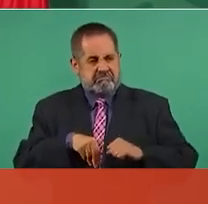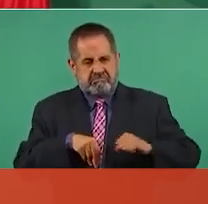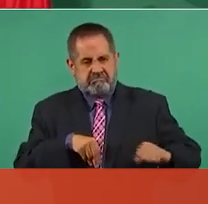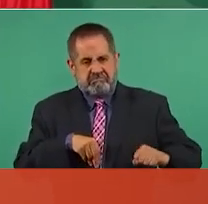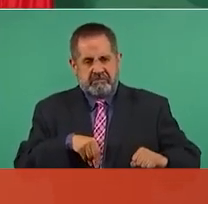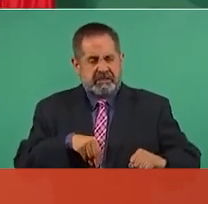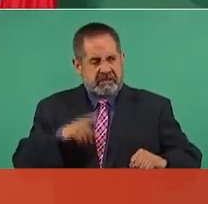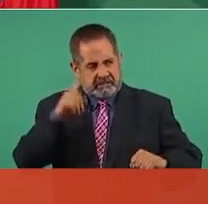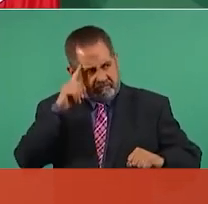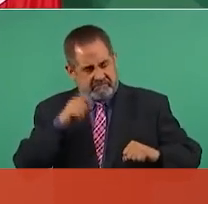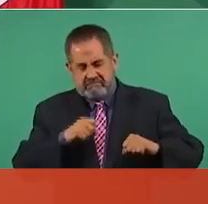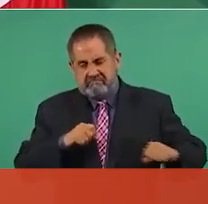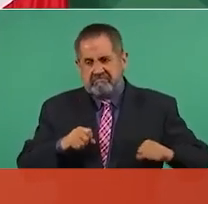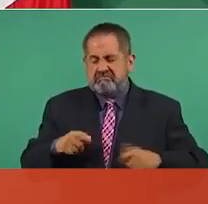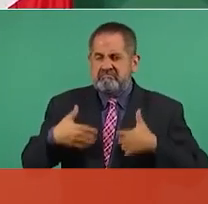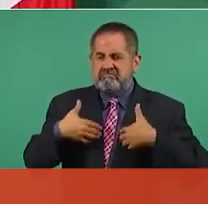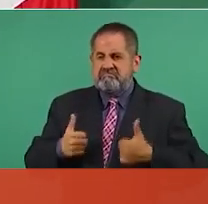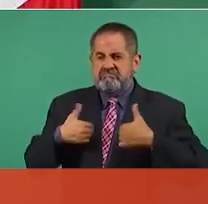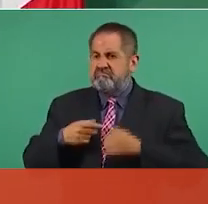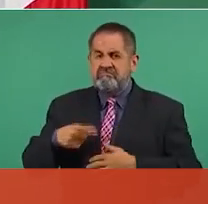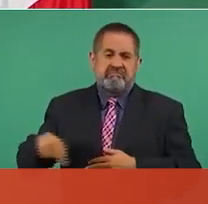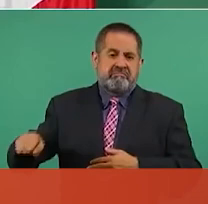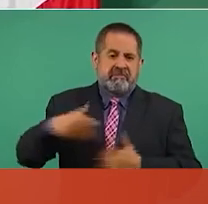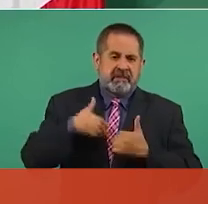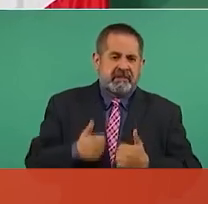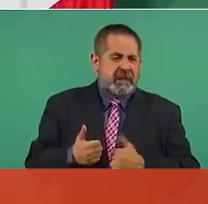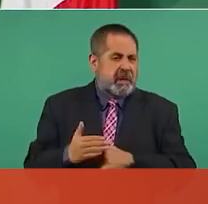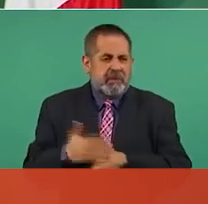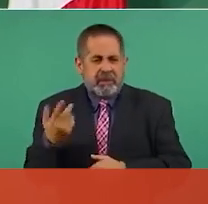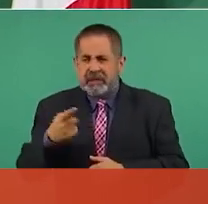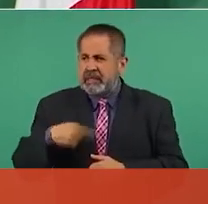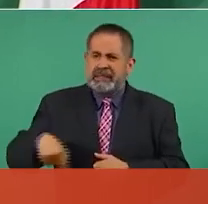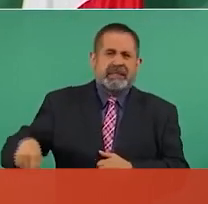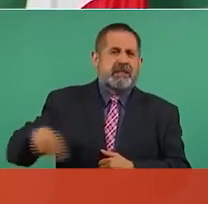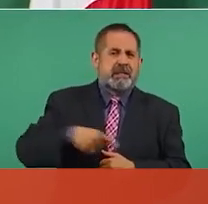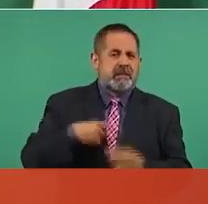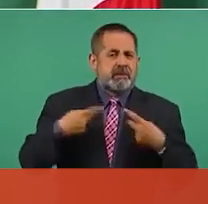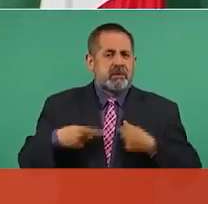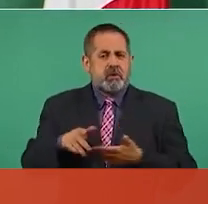bien el mensaje. ¿Y por qué?